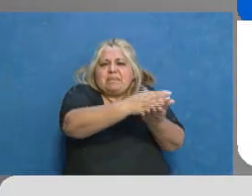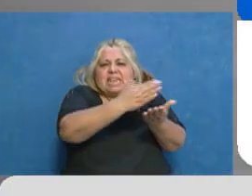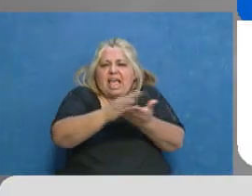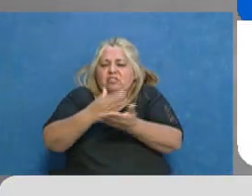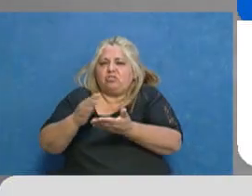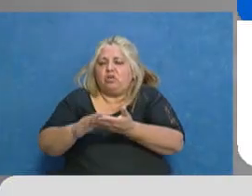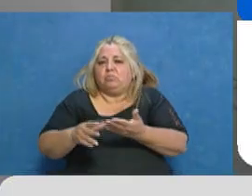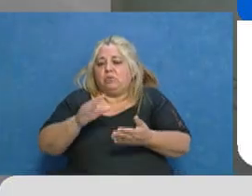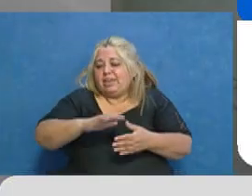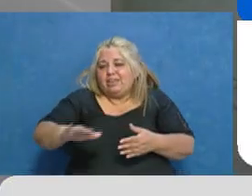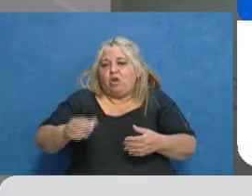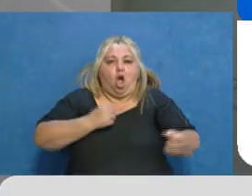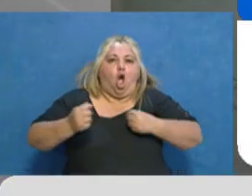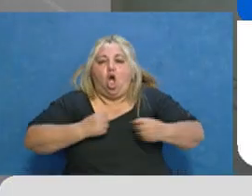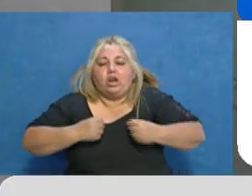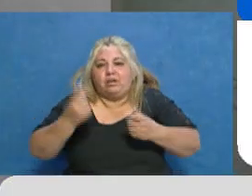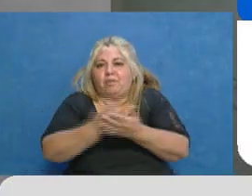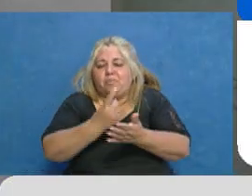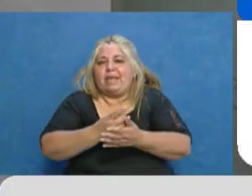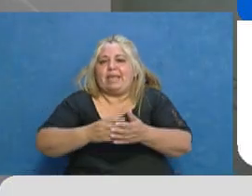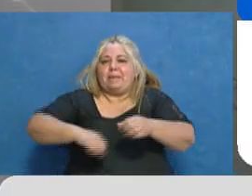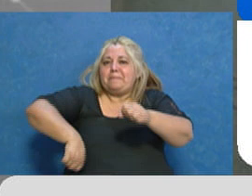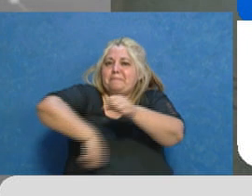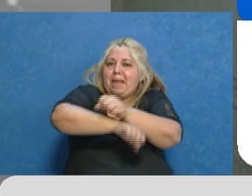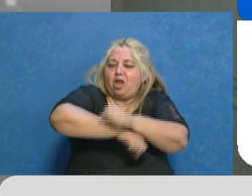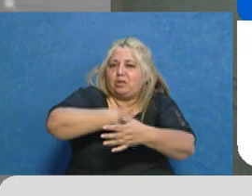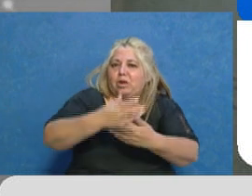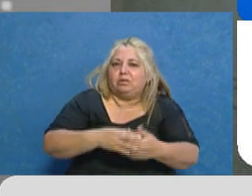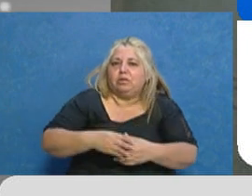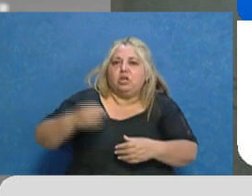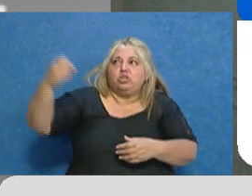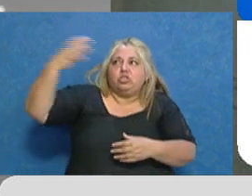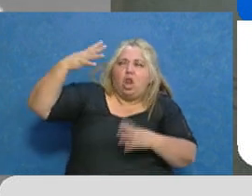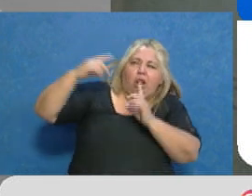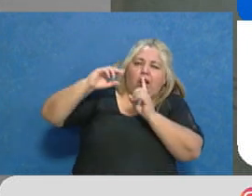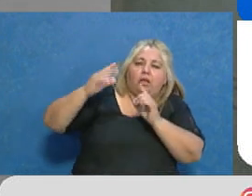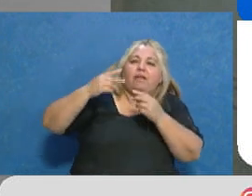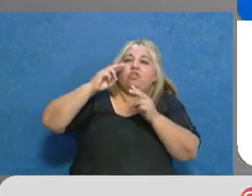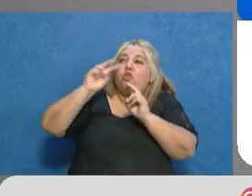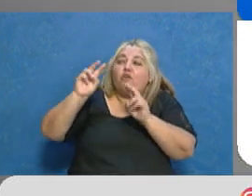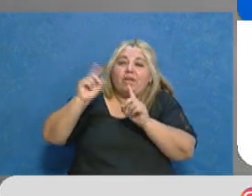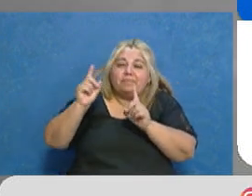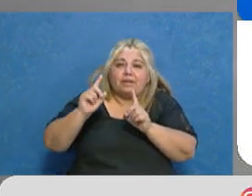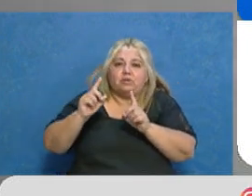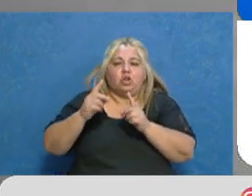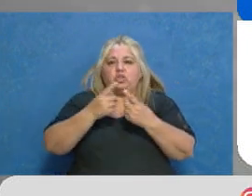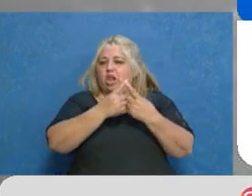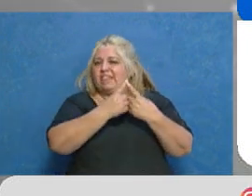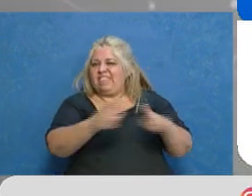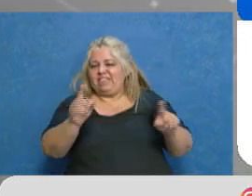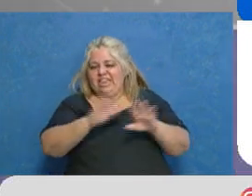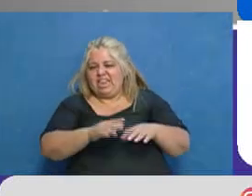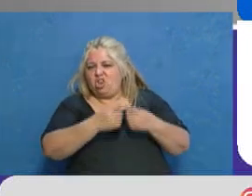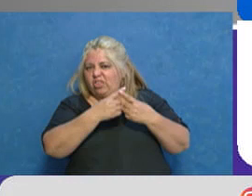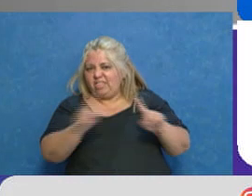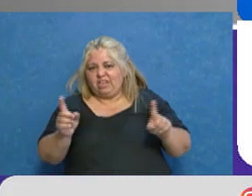pueden correr, no pueden jugar a la pelota, no pueden ver el sol, no ven bien. No son chicos diferentes, son chicos